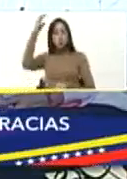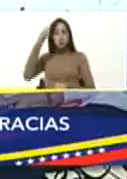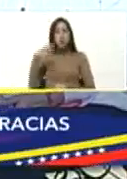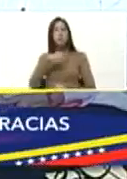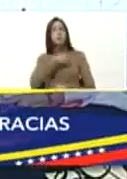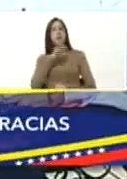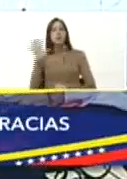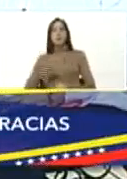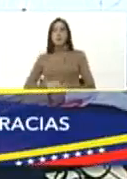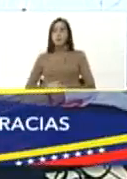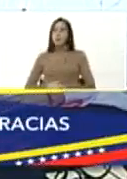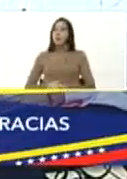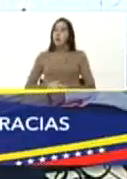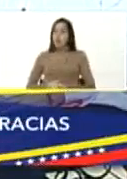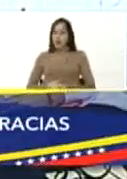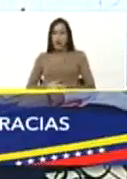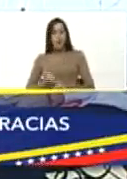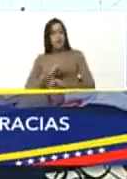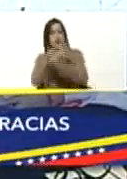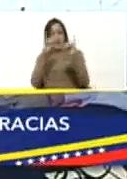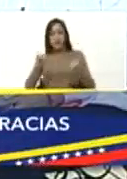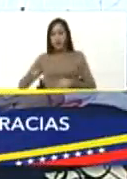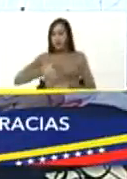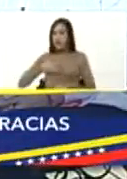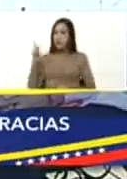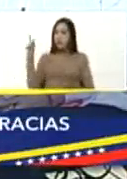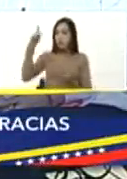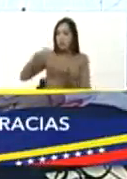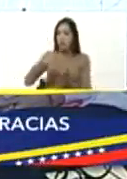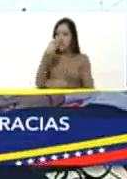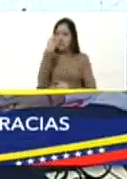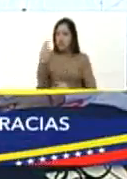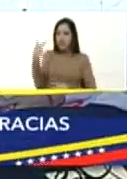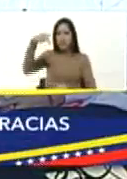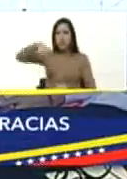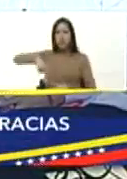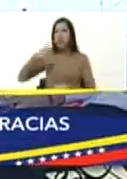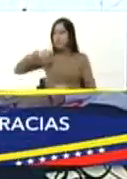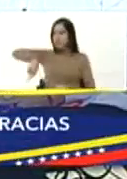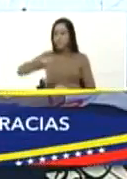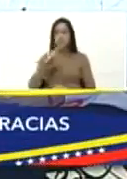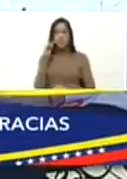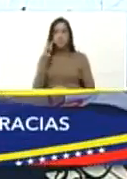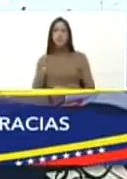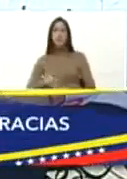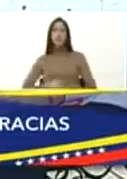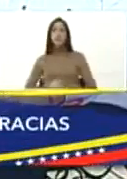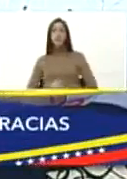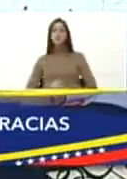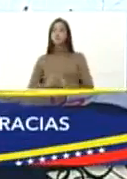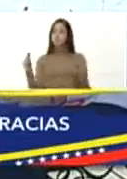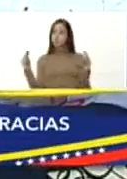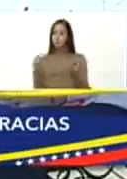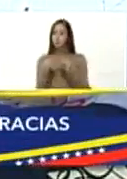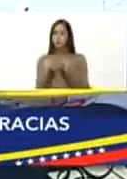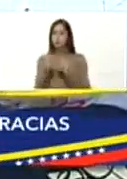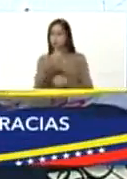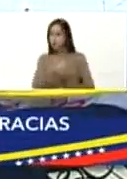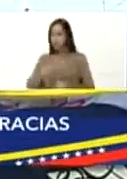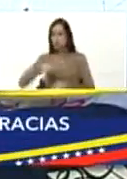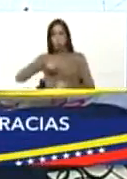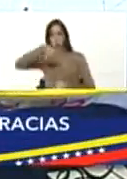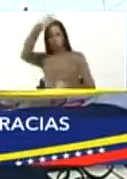patriotas. Me da mucha felicidad venir hasta La Victoria, a verlos a ustedes, a reconocerme en ustedes, porque yo